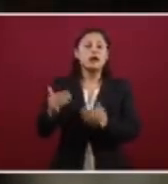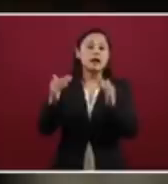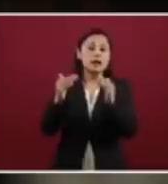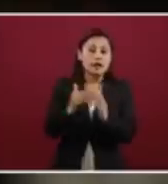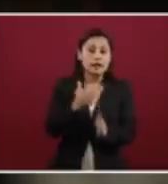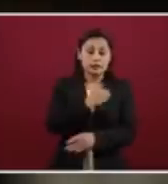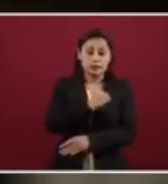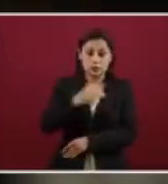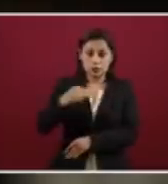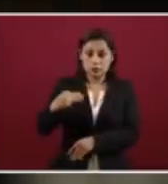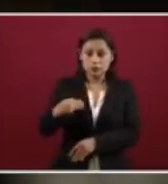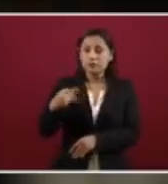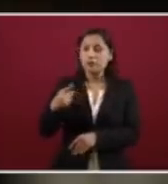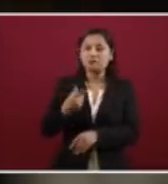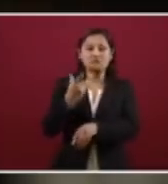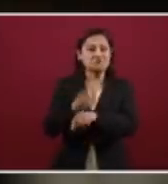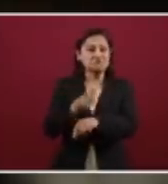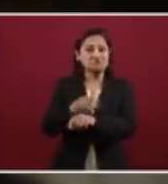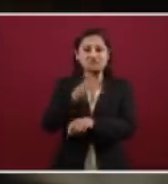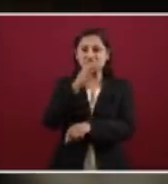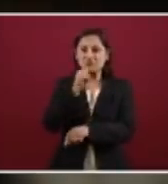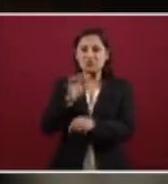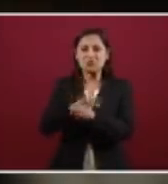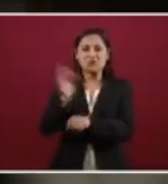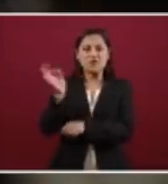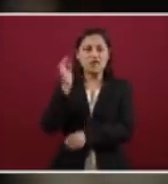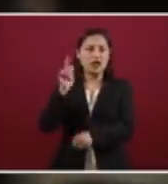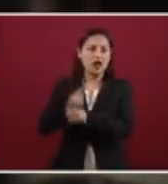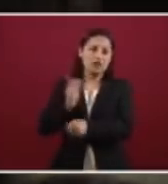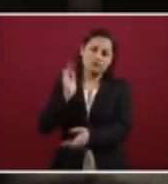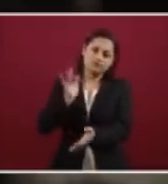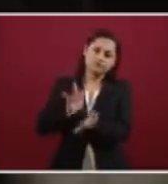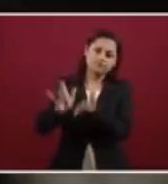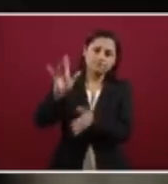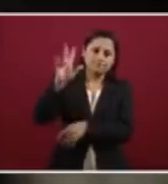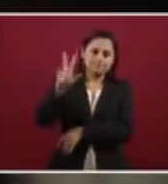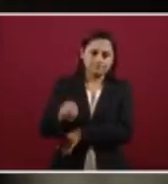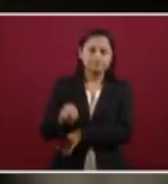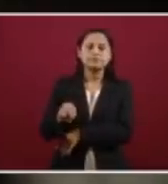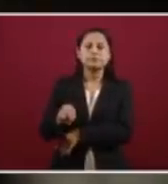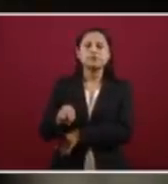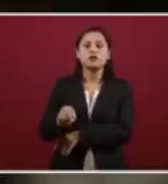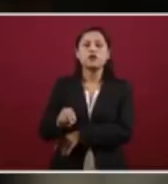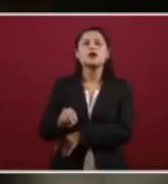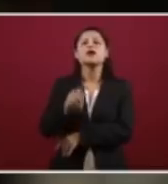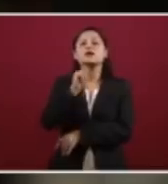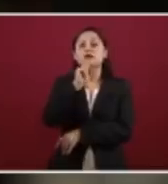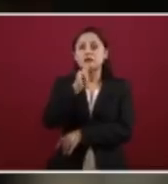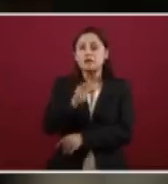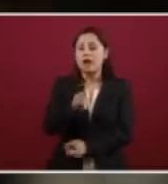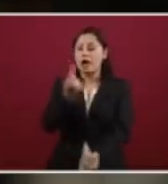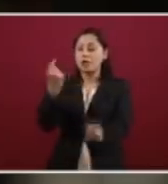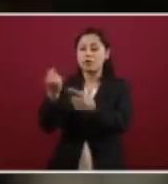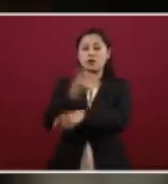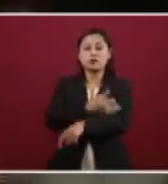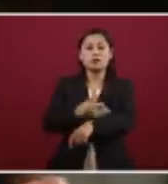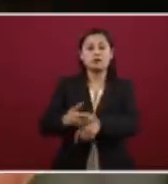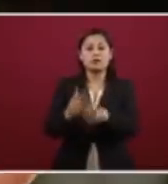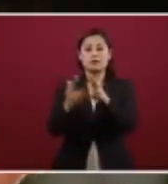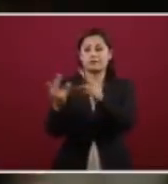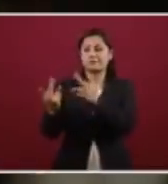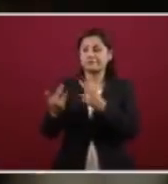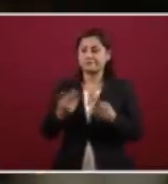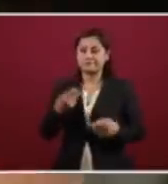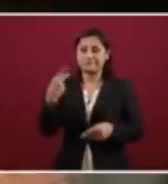negaron recursos federales, y también que nada más les han hecho una entrega de dinero a las familias afectadas y quedó una